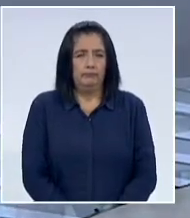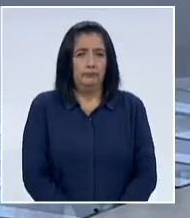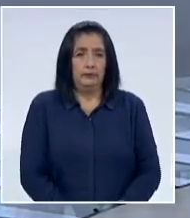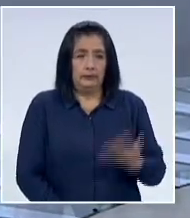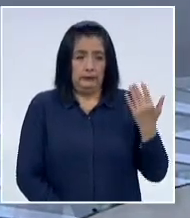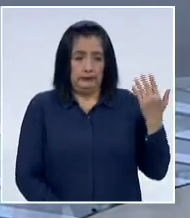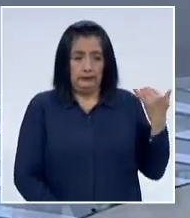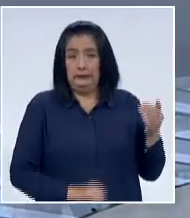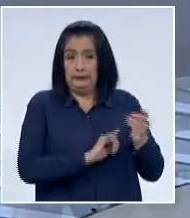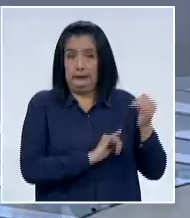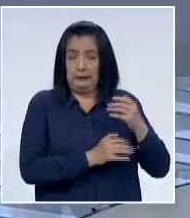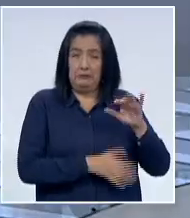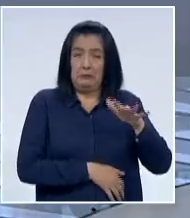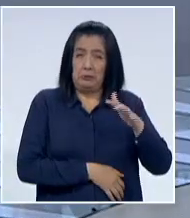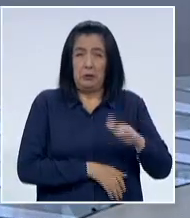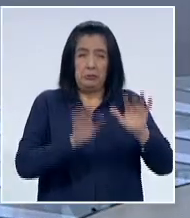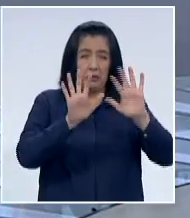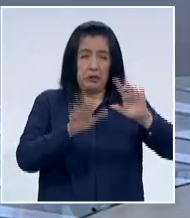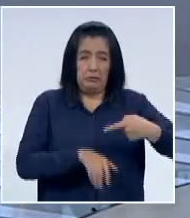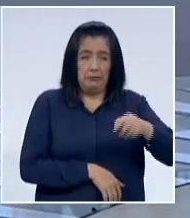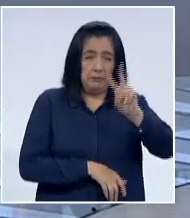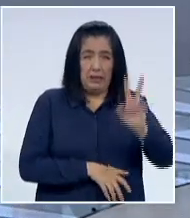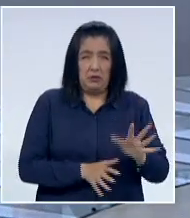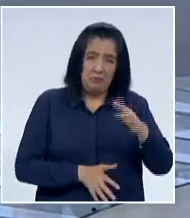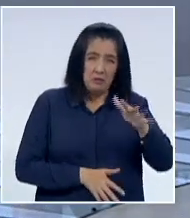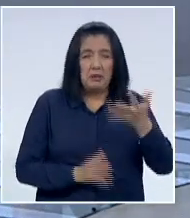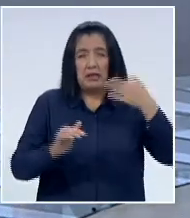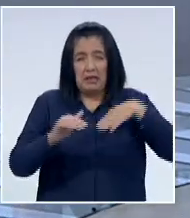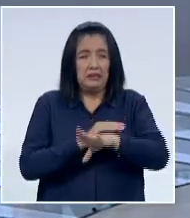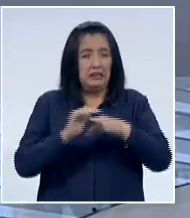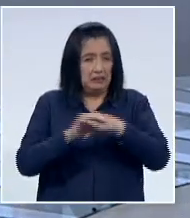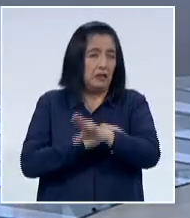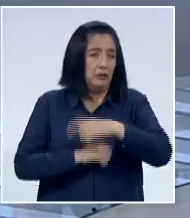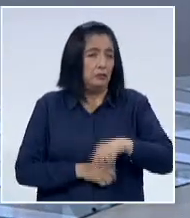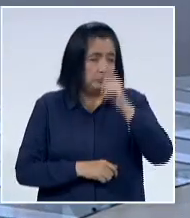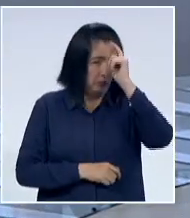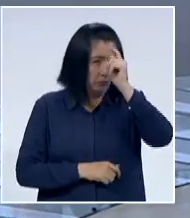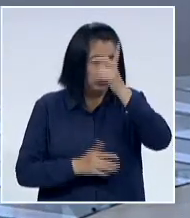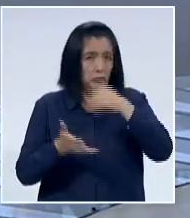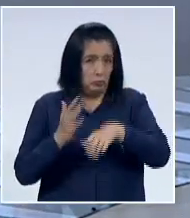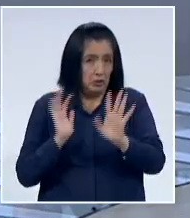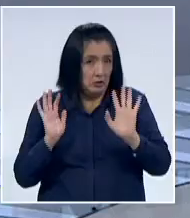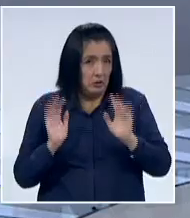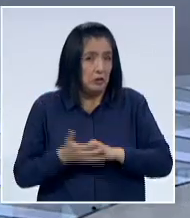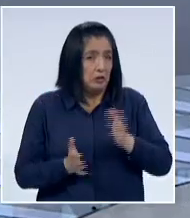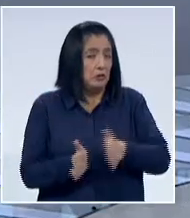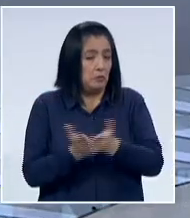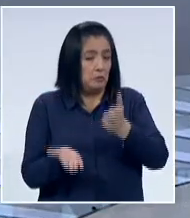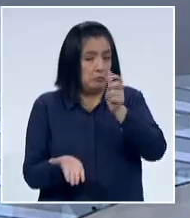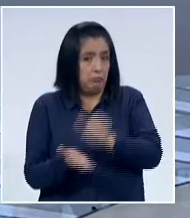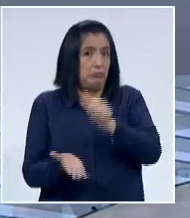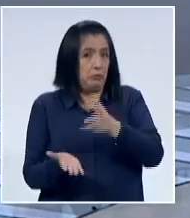Y el último fin de semana, alrededor de 10.000 venezolanos se calculan ingresados por la frontera de Tumbes. Esto pese a que se está solicitando visa y